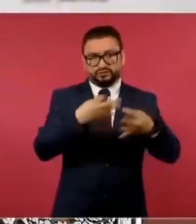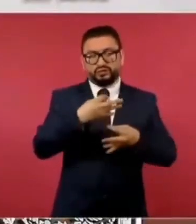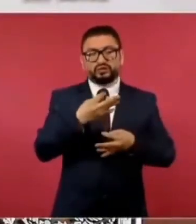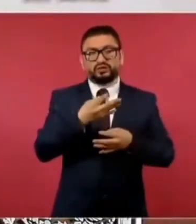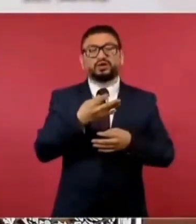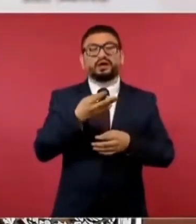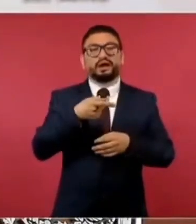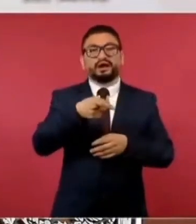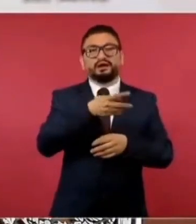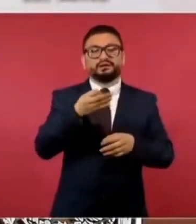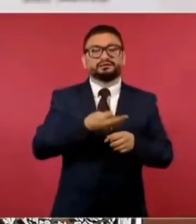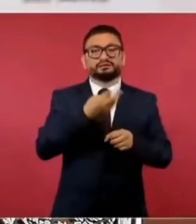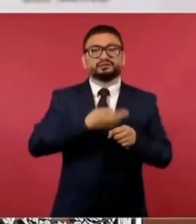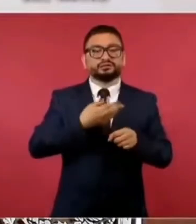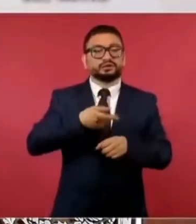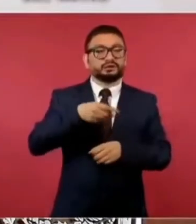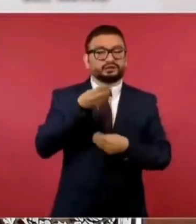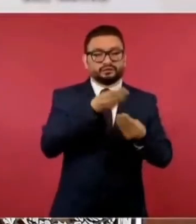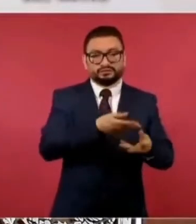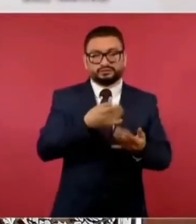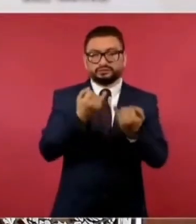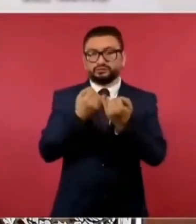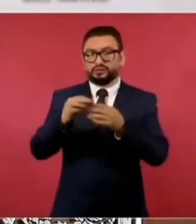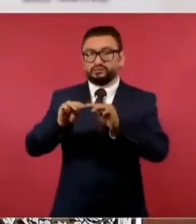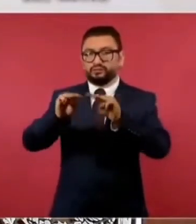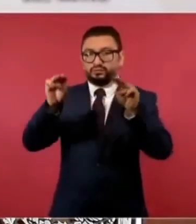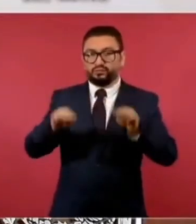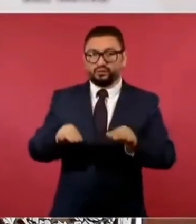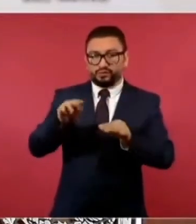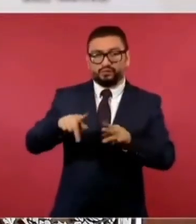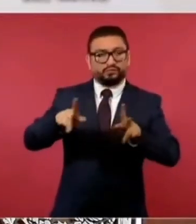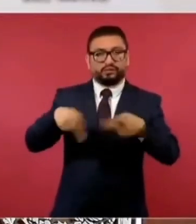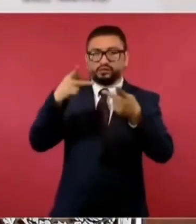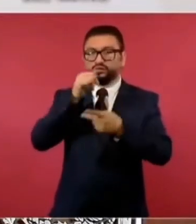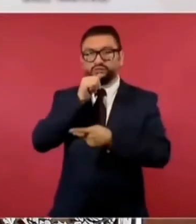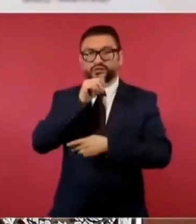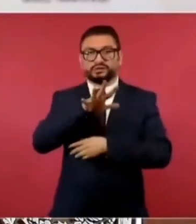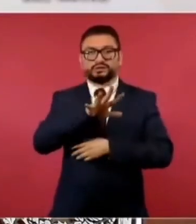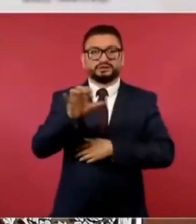inmueble que no se ha vendido por valor de